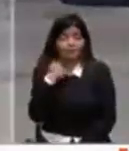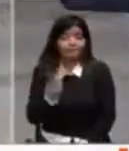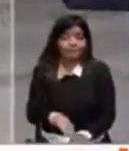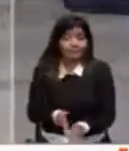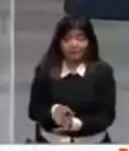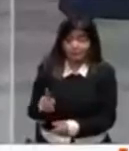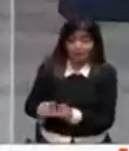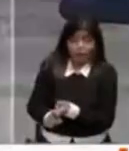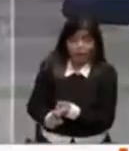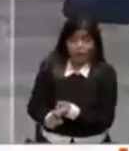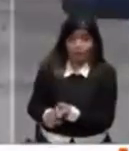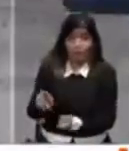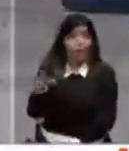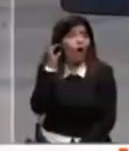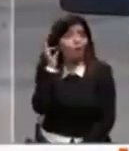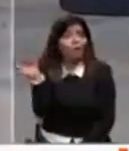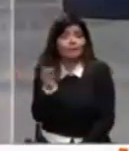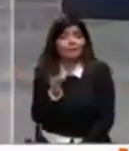porque ella decía: